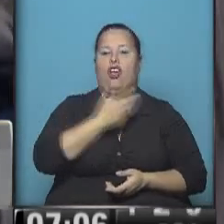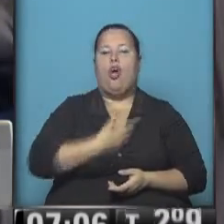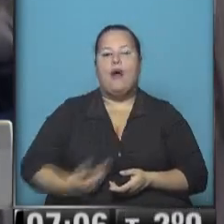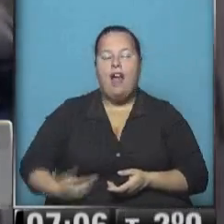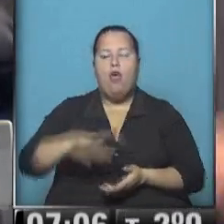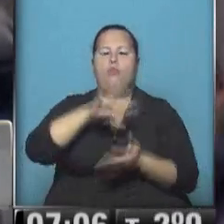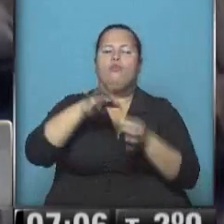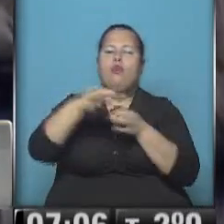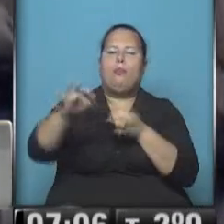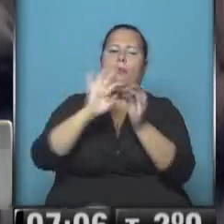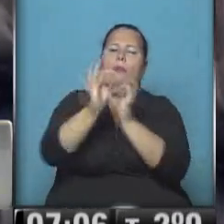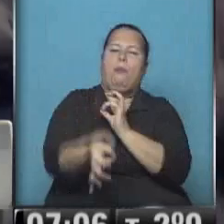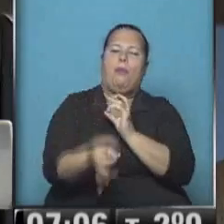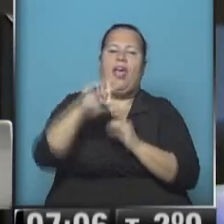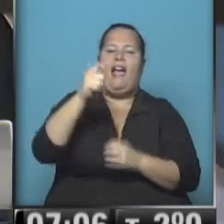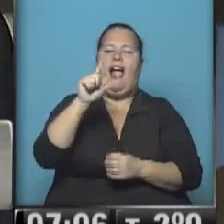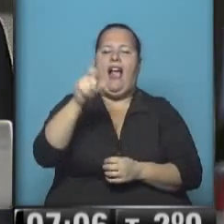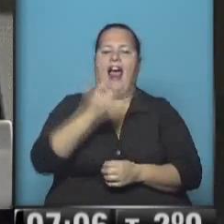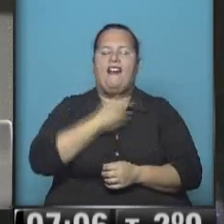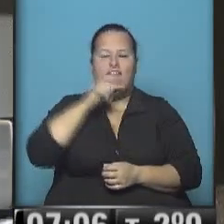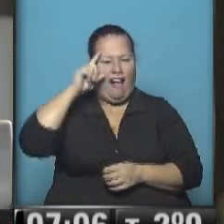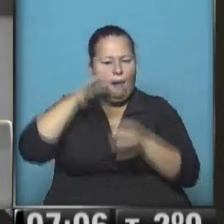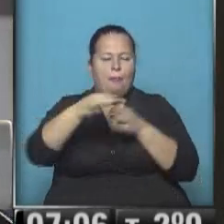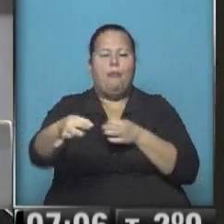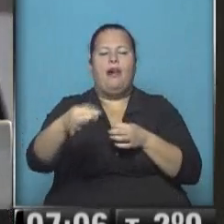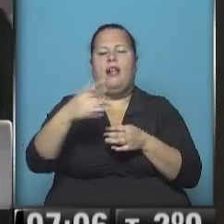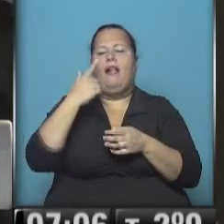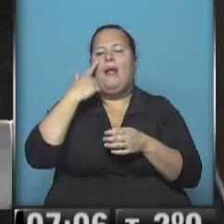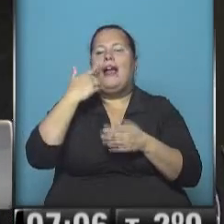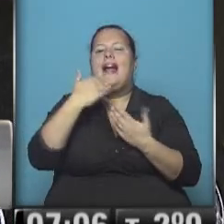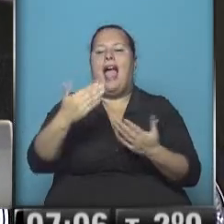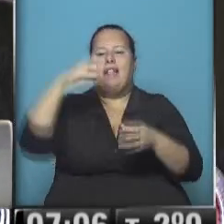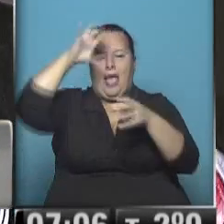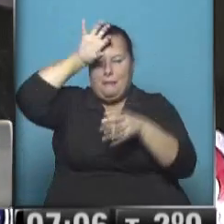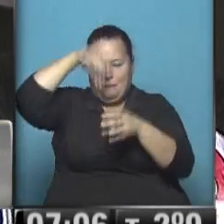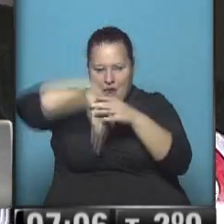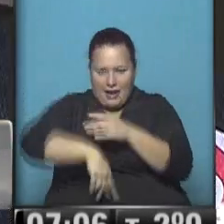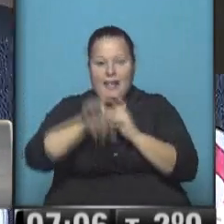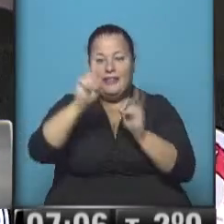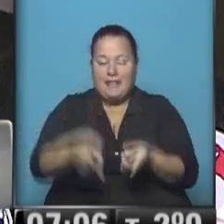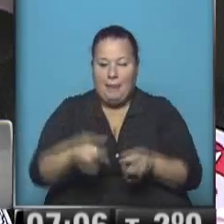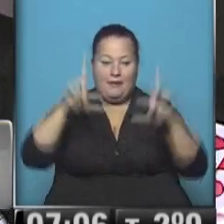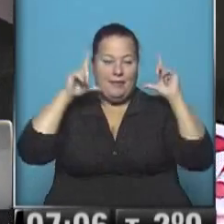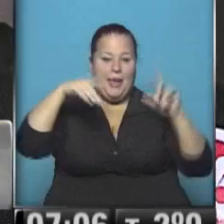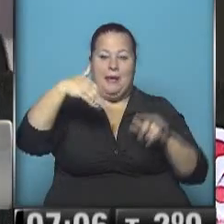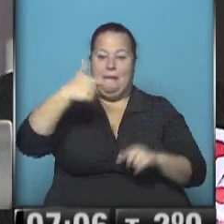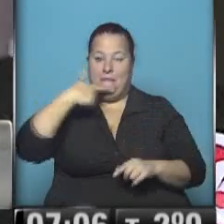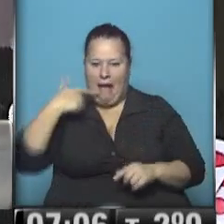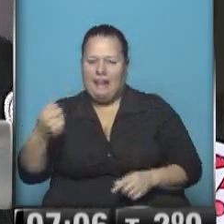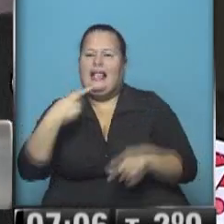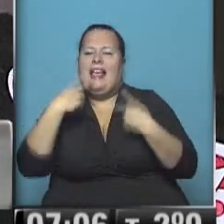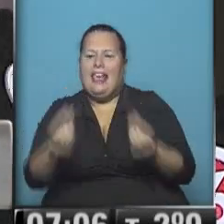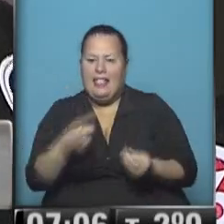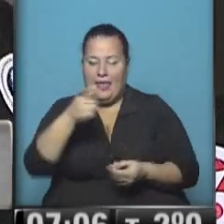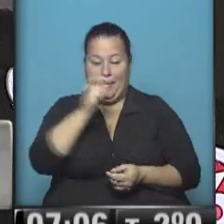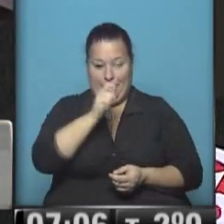es una localidad cercana al Calafate, una localidad que vive de la minería. Ahí lo tenemos también en imagen a Sergio Massa. ¿Qué dijo en una entrevista